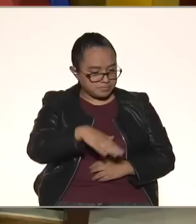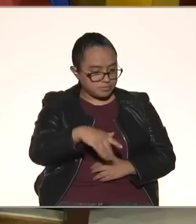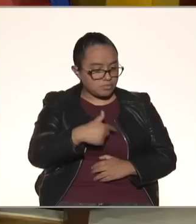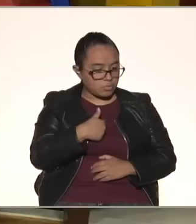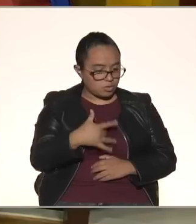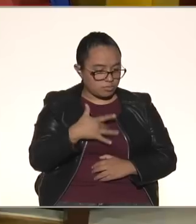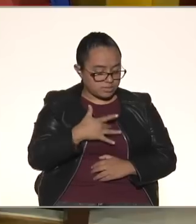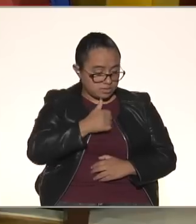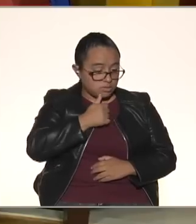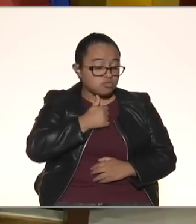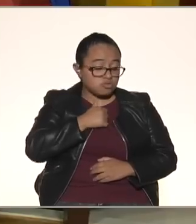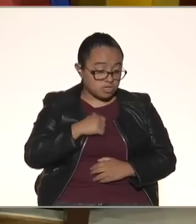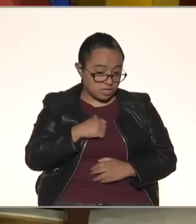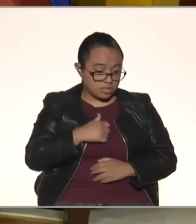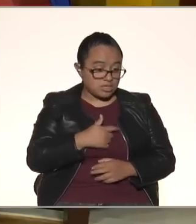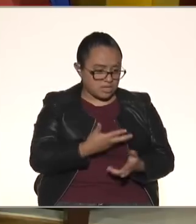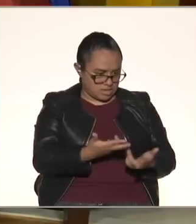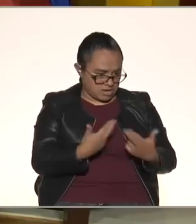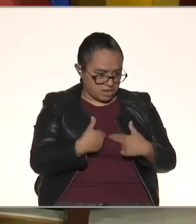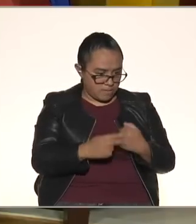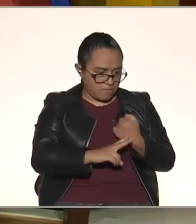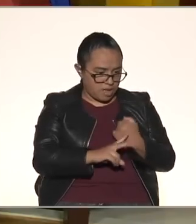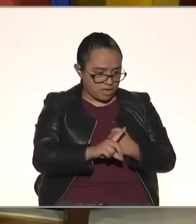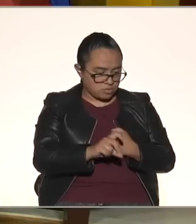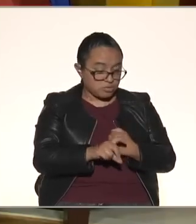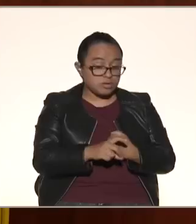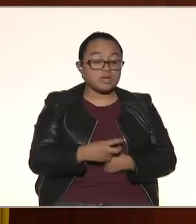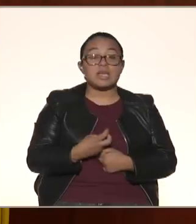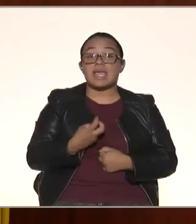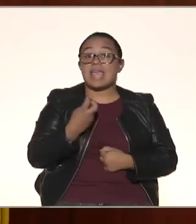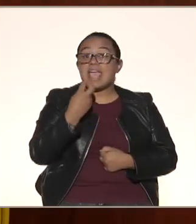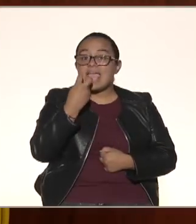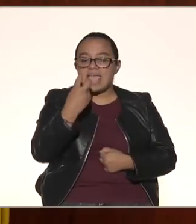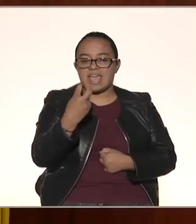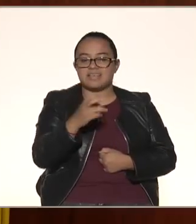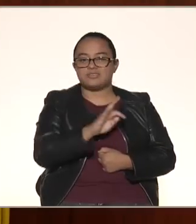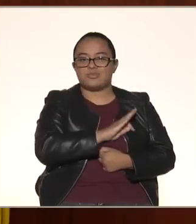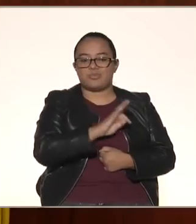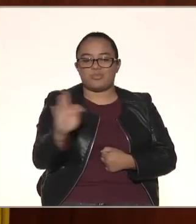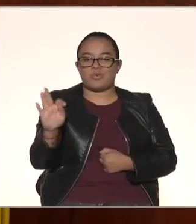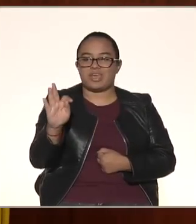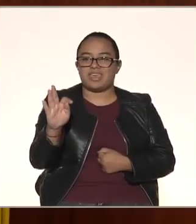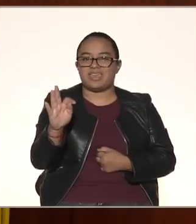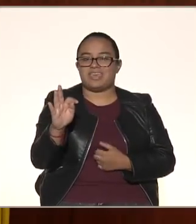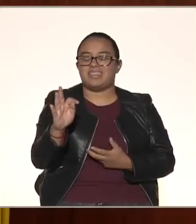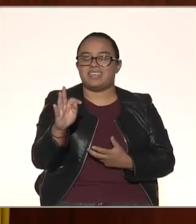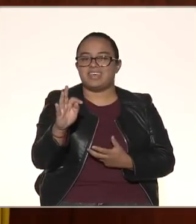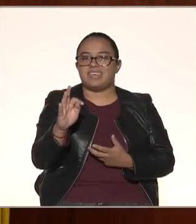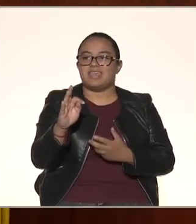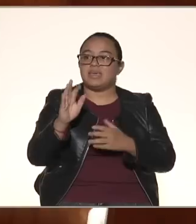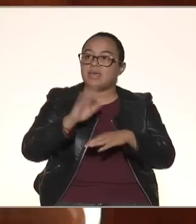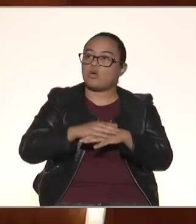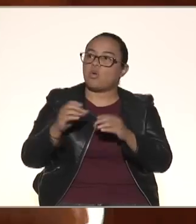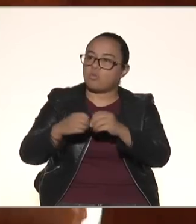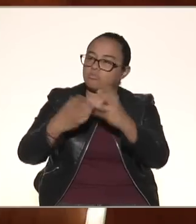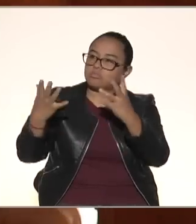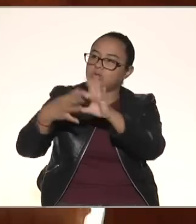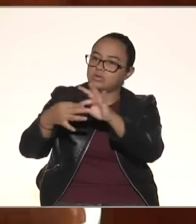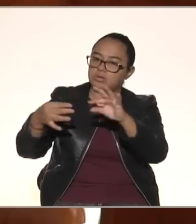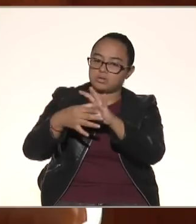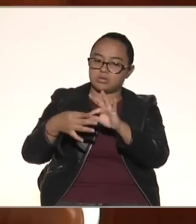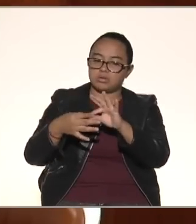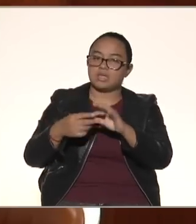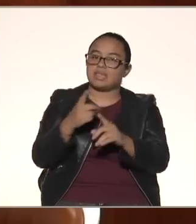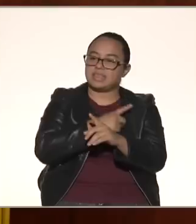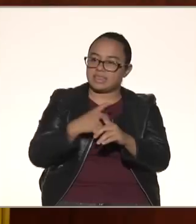tengo sed, o sea, me regalas un vaso con agua, nos ahorraría meses de terapia quizás, ¿no? Entonces, creo que, o sea, ser muy